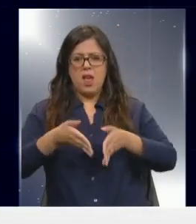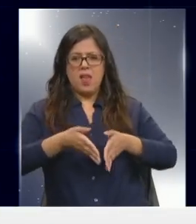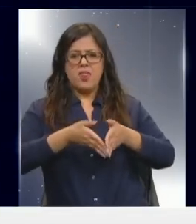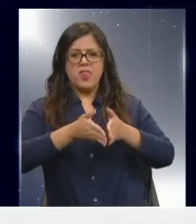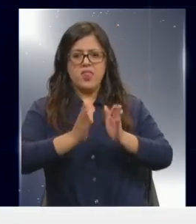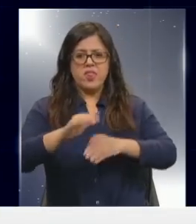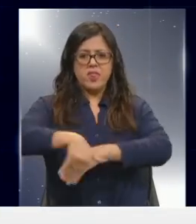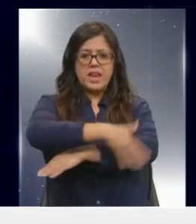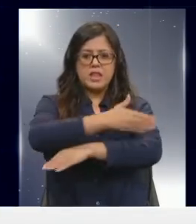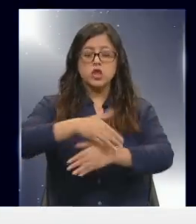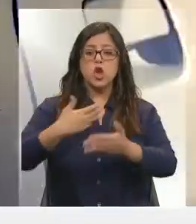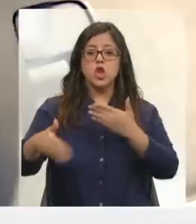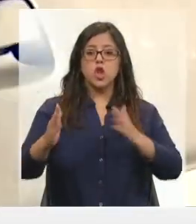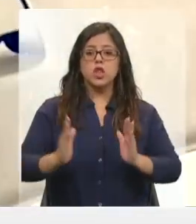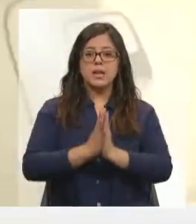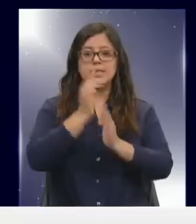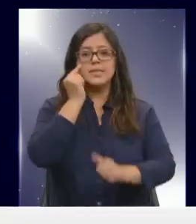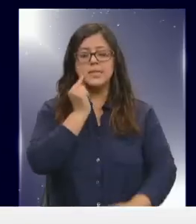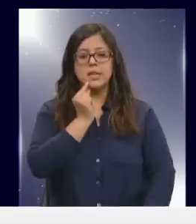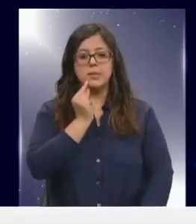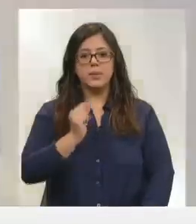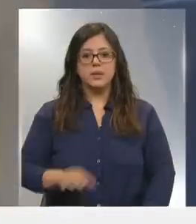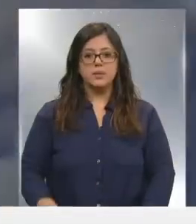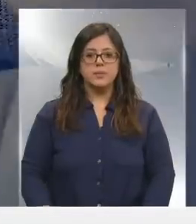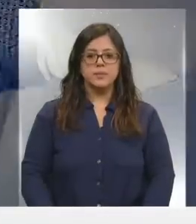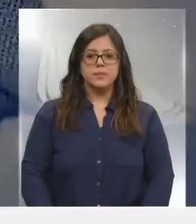estaba en San Bernardo.